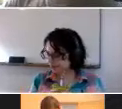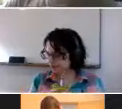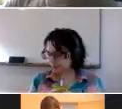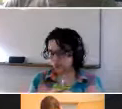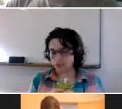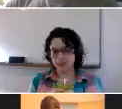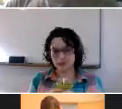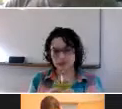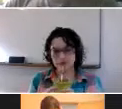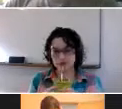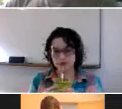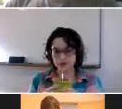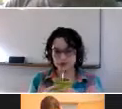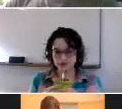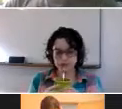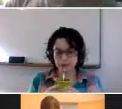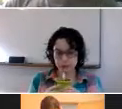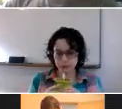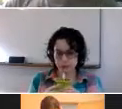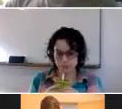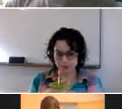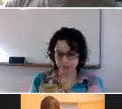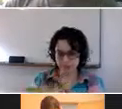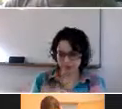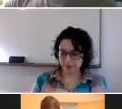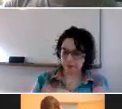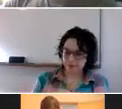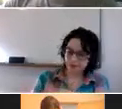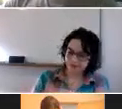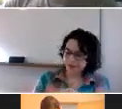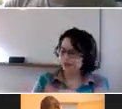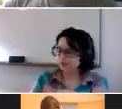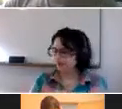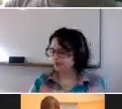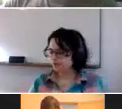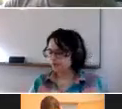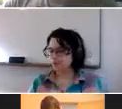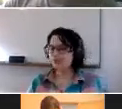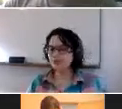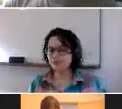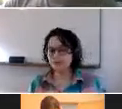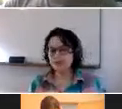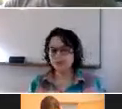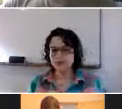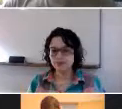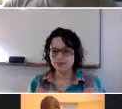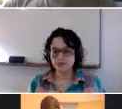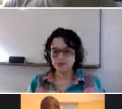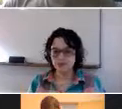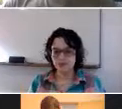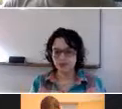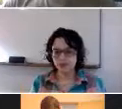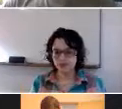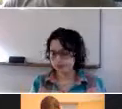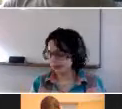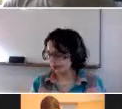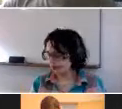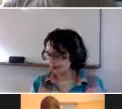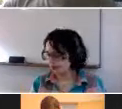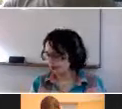Pero bueno, yo voy y pongo la chapa así, la apoyo y pongo la carga. ¿Esto va a funcionar en conjunto como una viga si